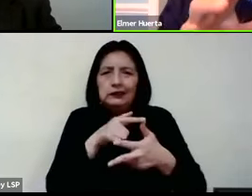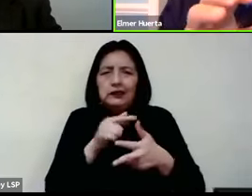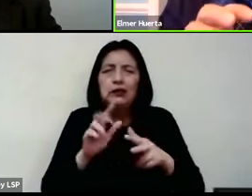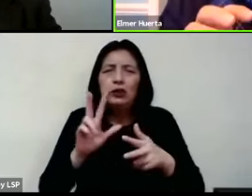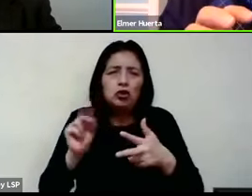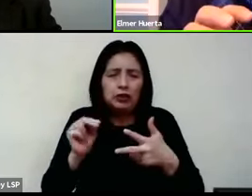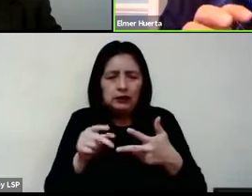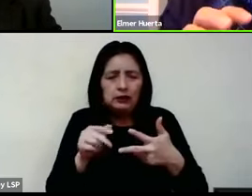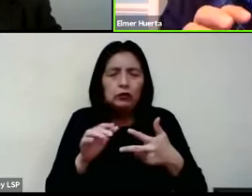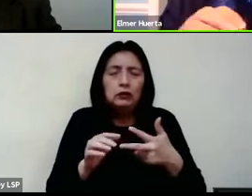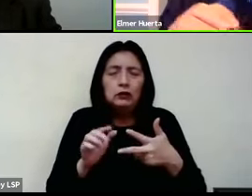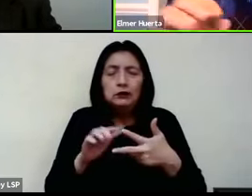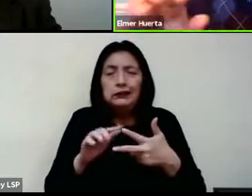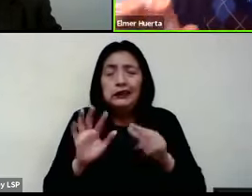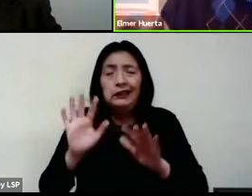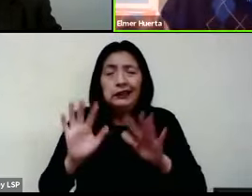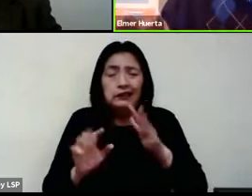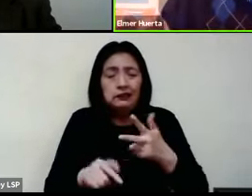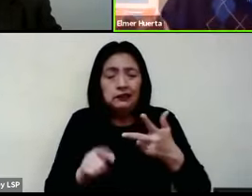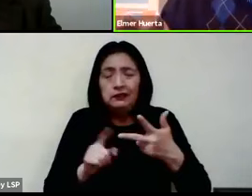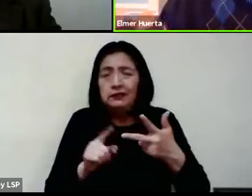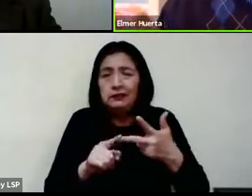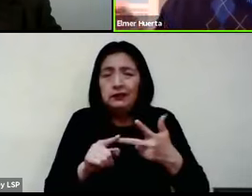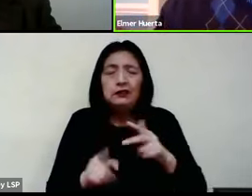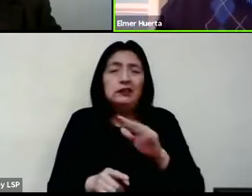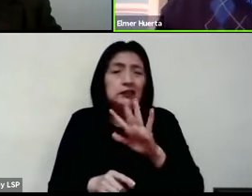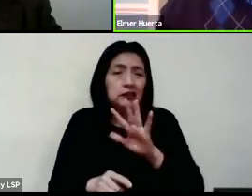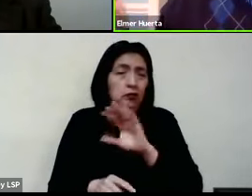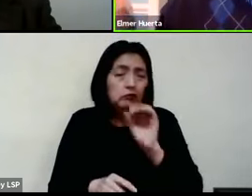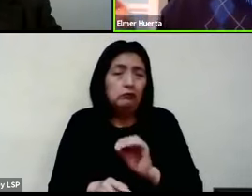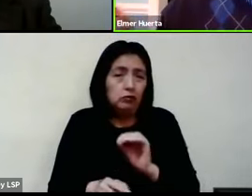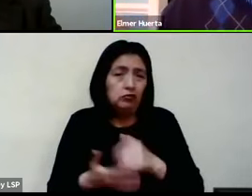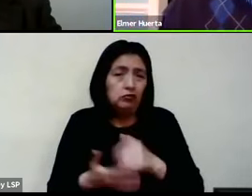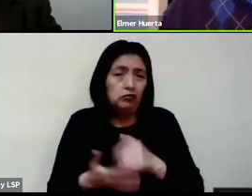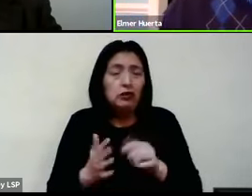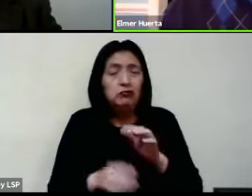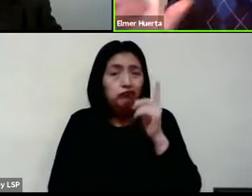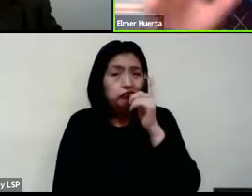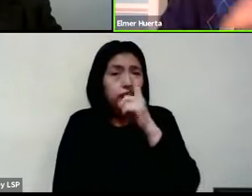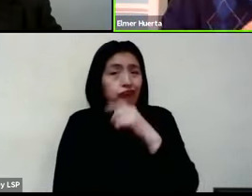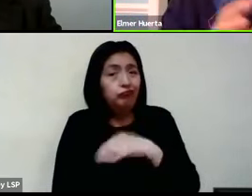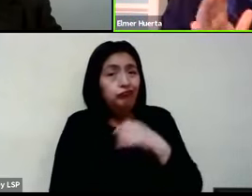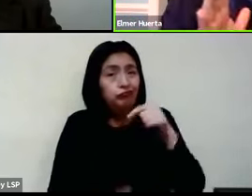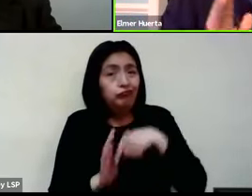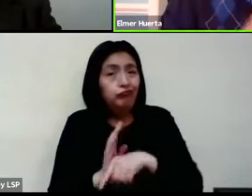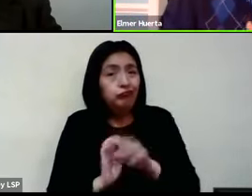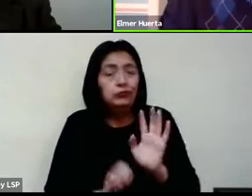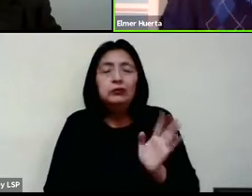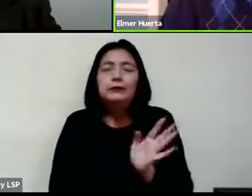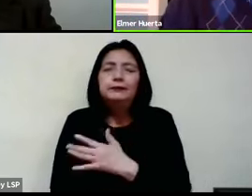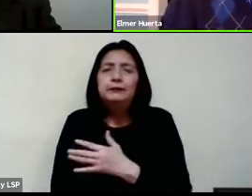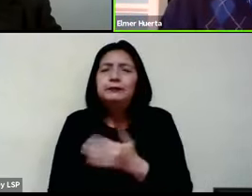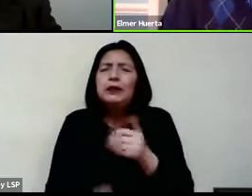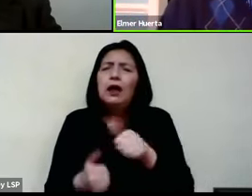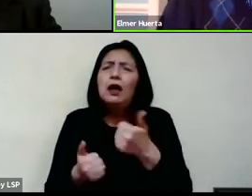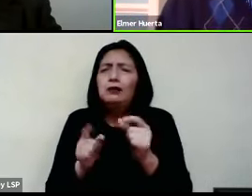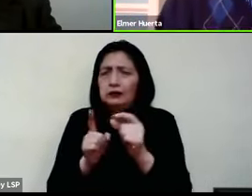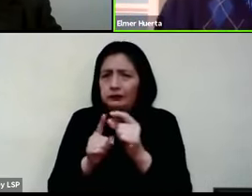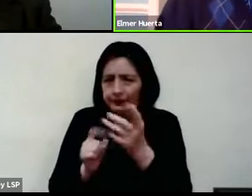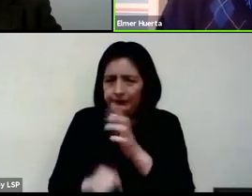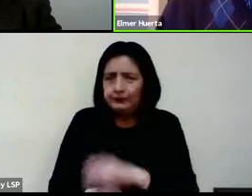leves, 15% más severos y 5% muy complicados. Muy bien, aquí unas